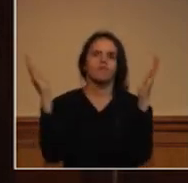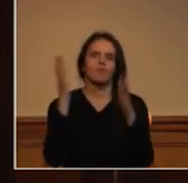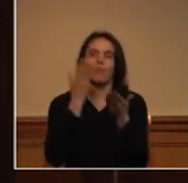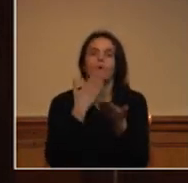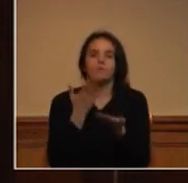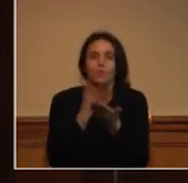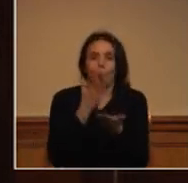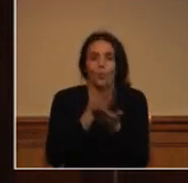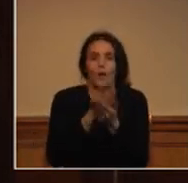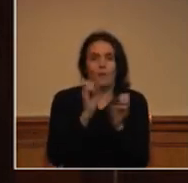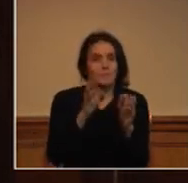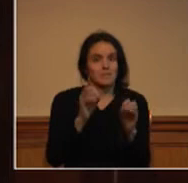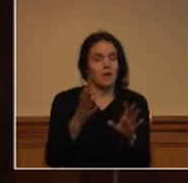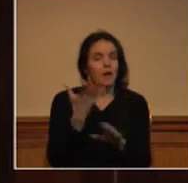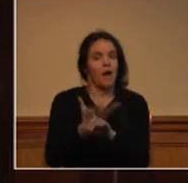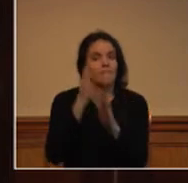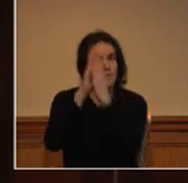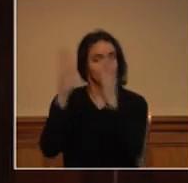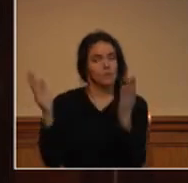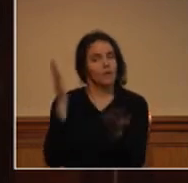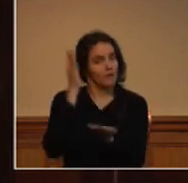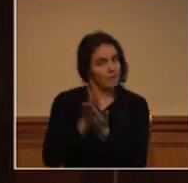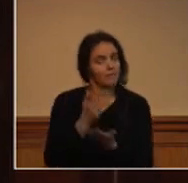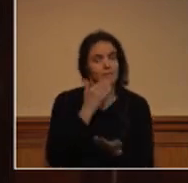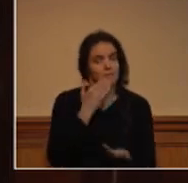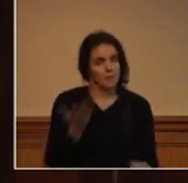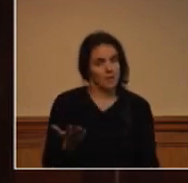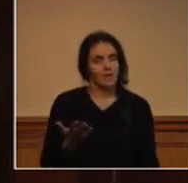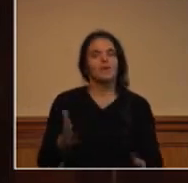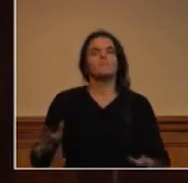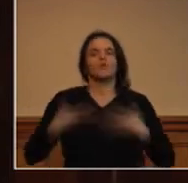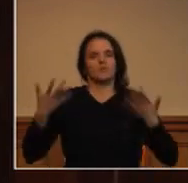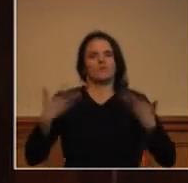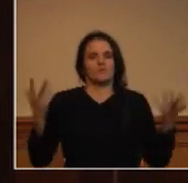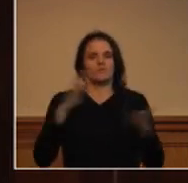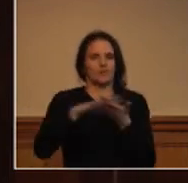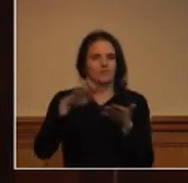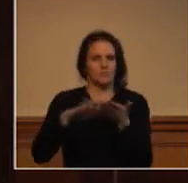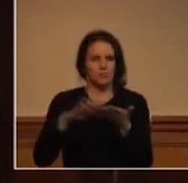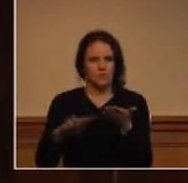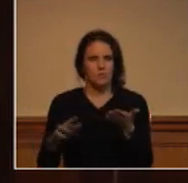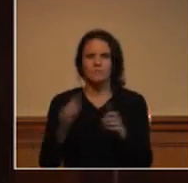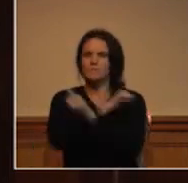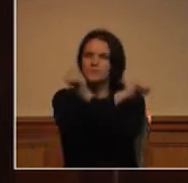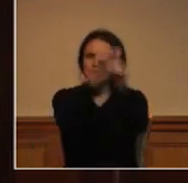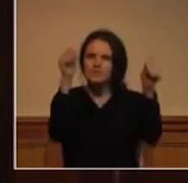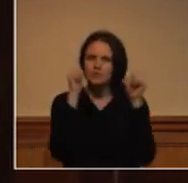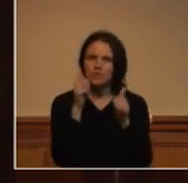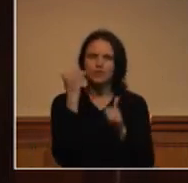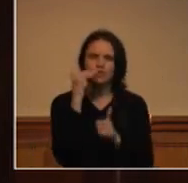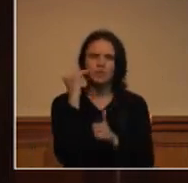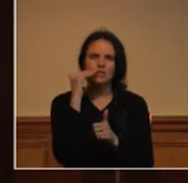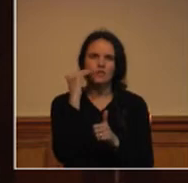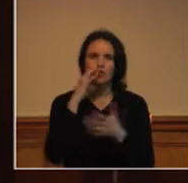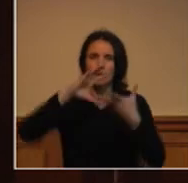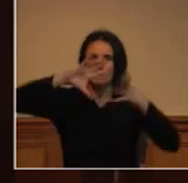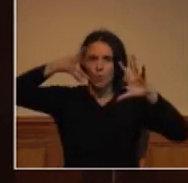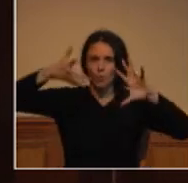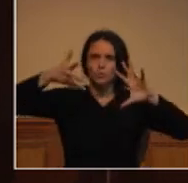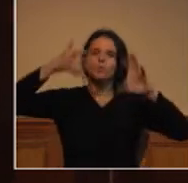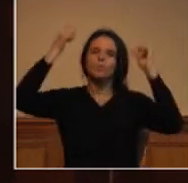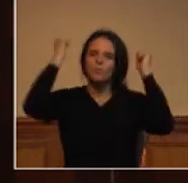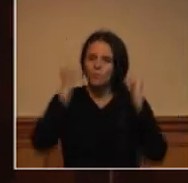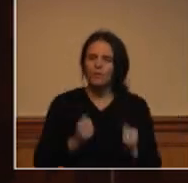escuelas especiales y mucha motivación. Nosotros creemos que todos los niños del mundo